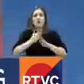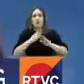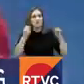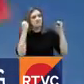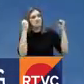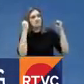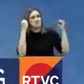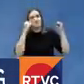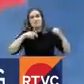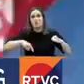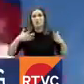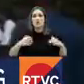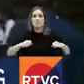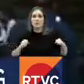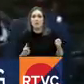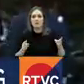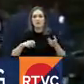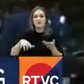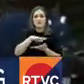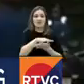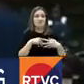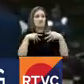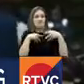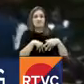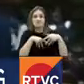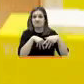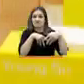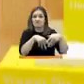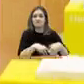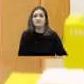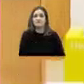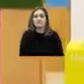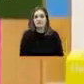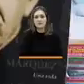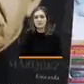en Santander y Bogotá anuncian manifestaciones.